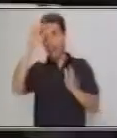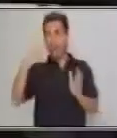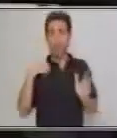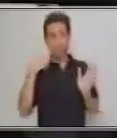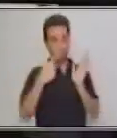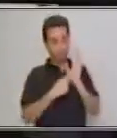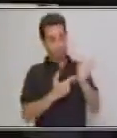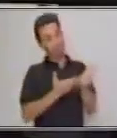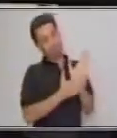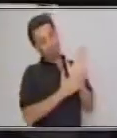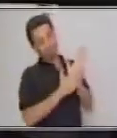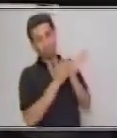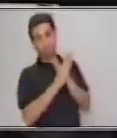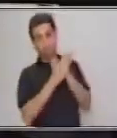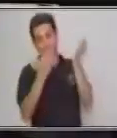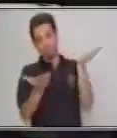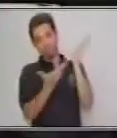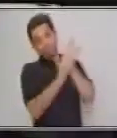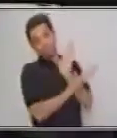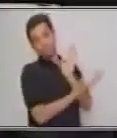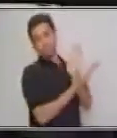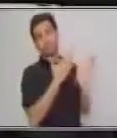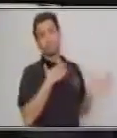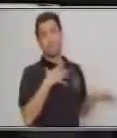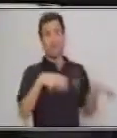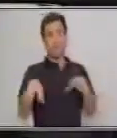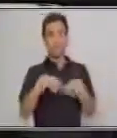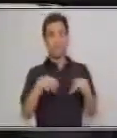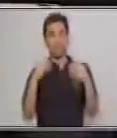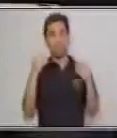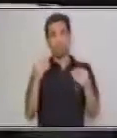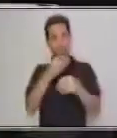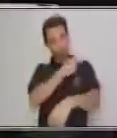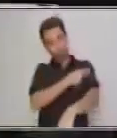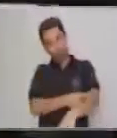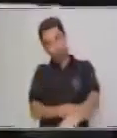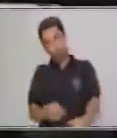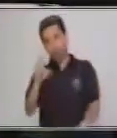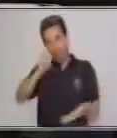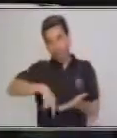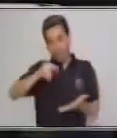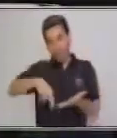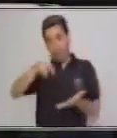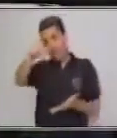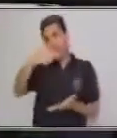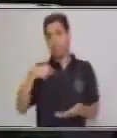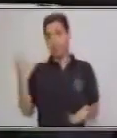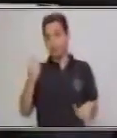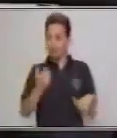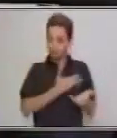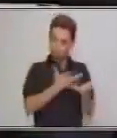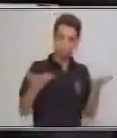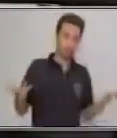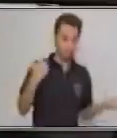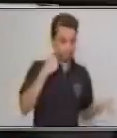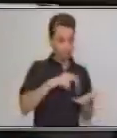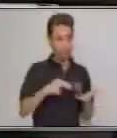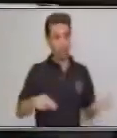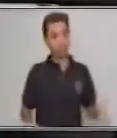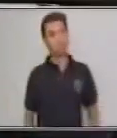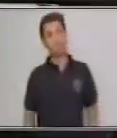o cuaderno de actividades. Eso sería fantástico poder leer y compartirlo con todos nuestros compañeros, ¿verdad que